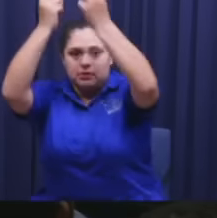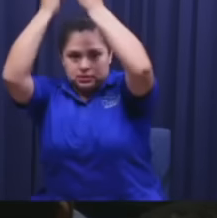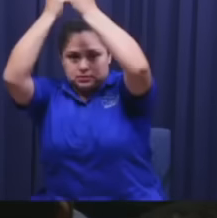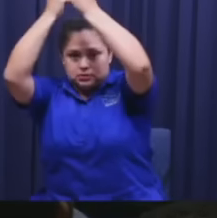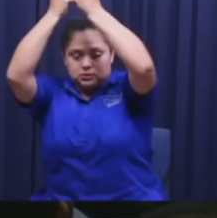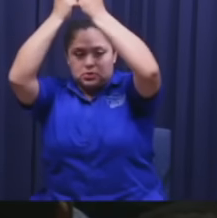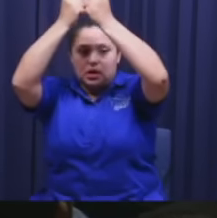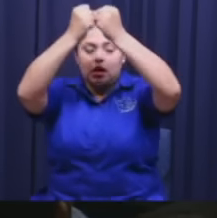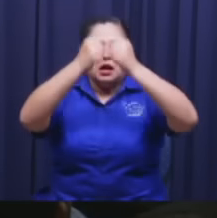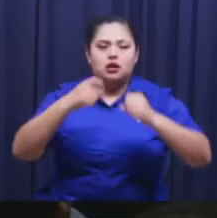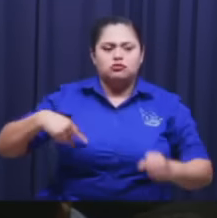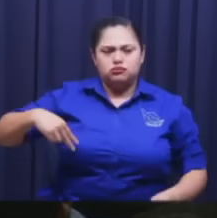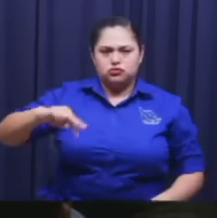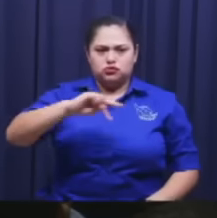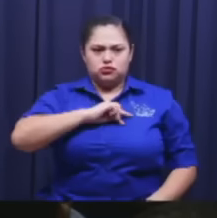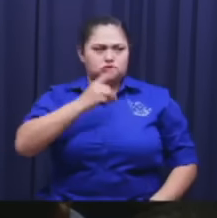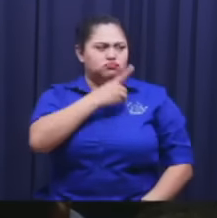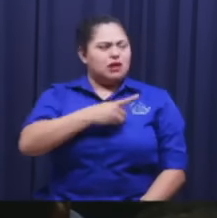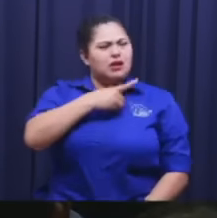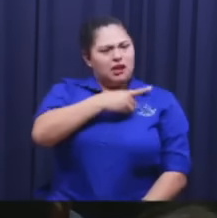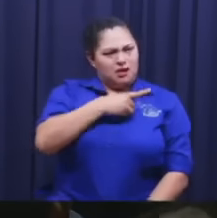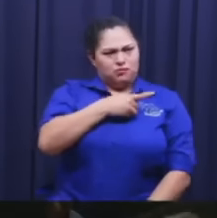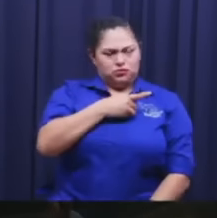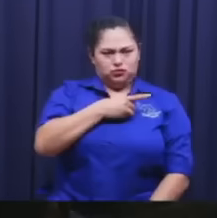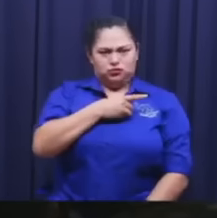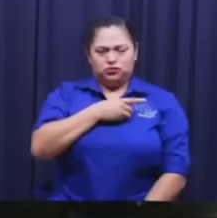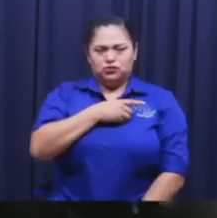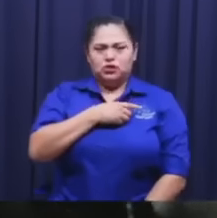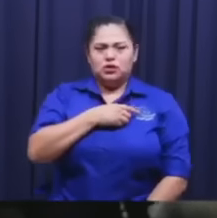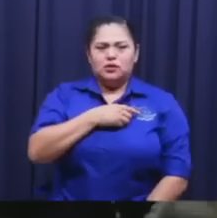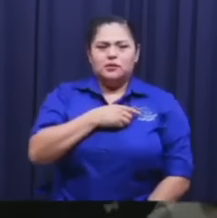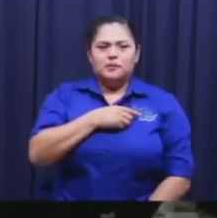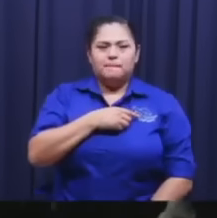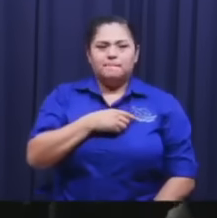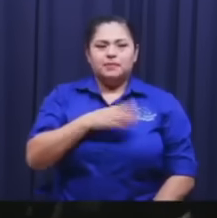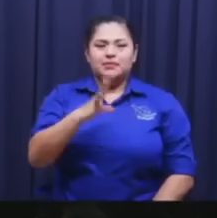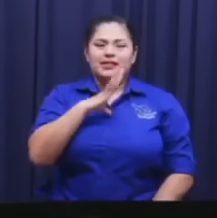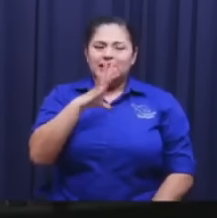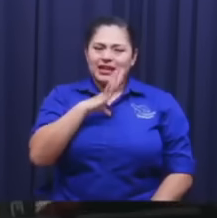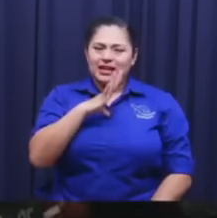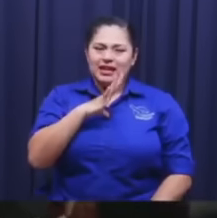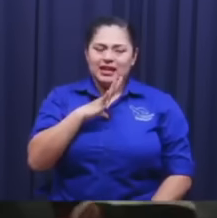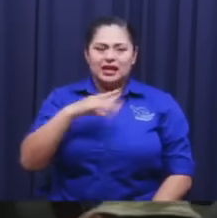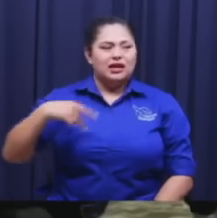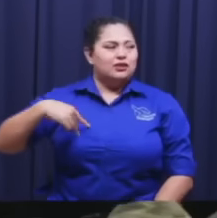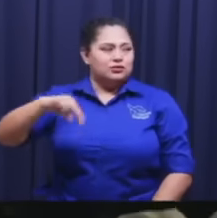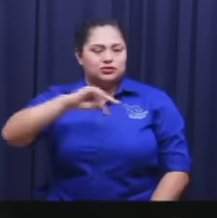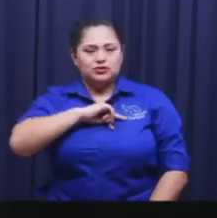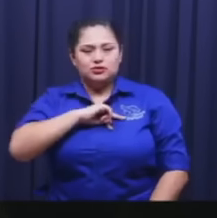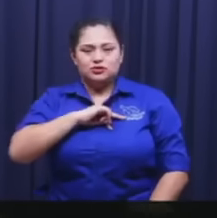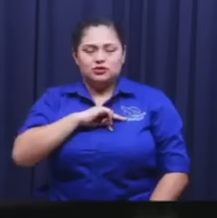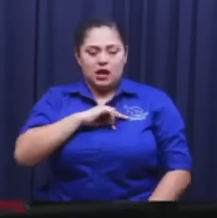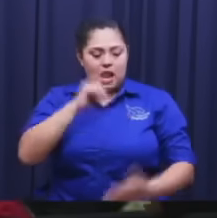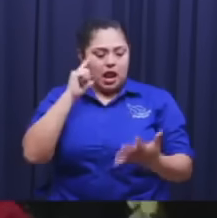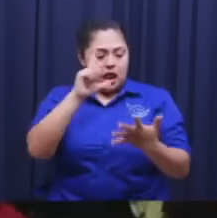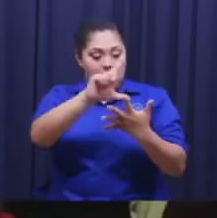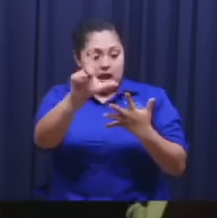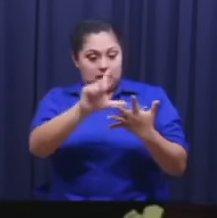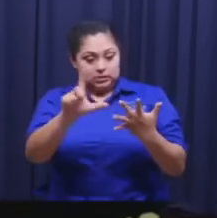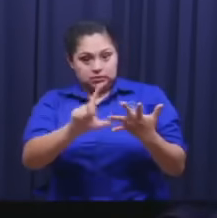cuales anhelamos estar contabilizados entre ellos, ¿verdad? Tener esa, que estemos en la lista